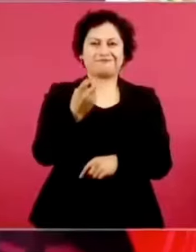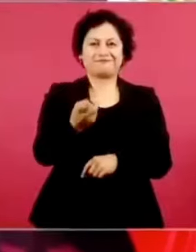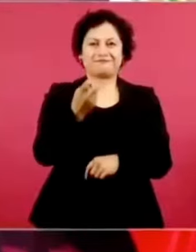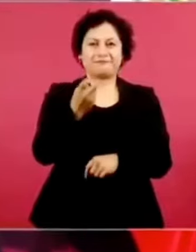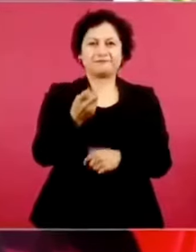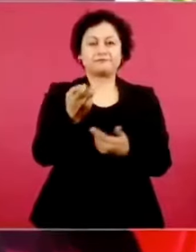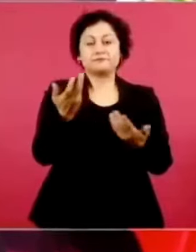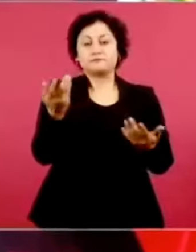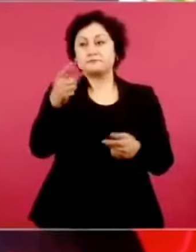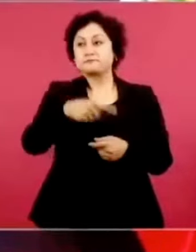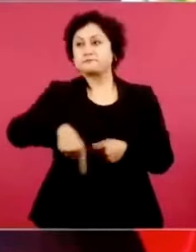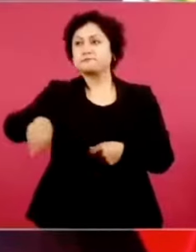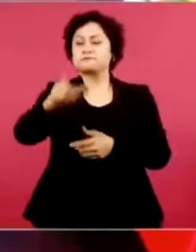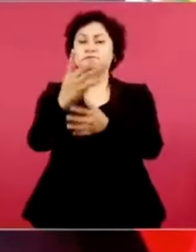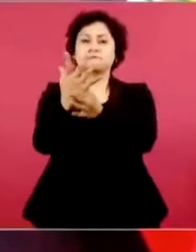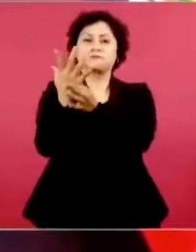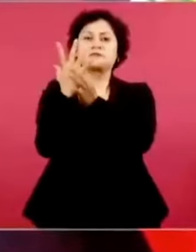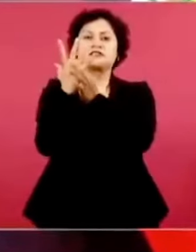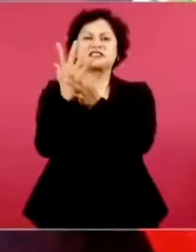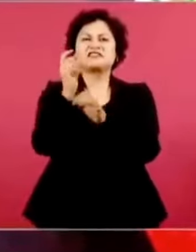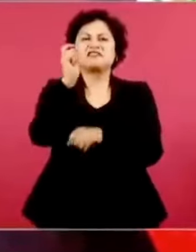que al mal tiempo buena cara.